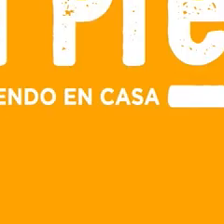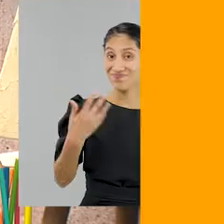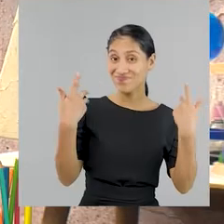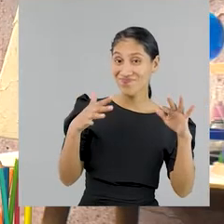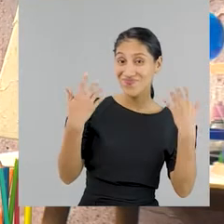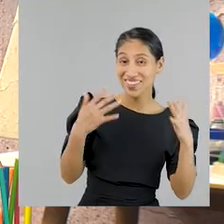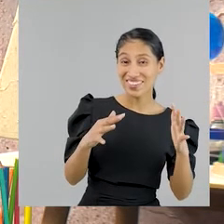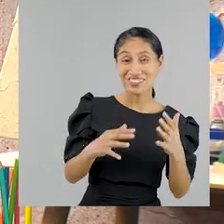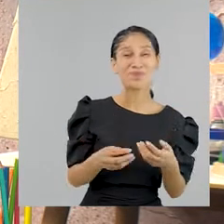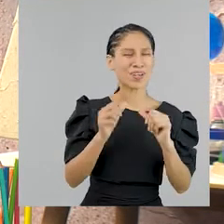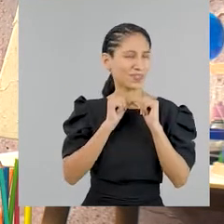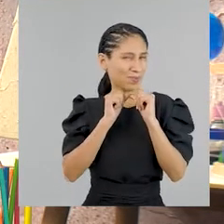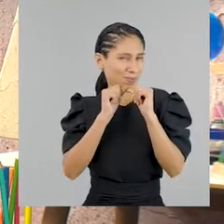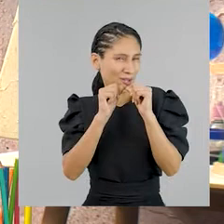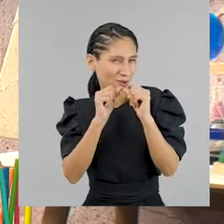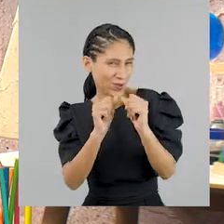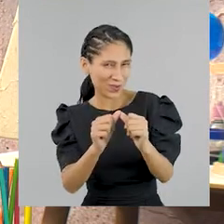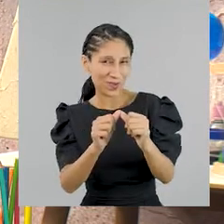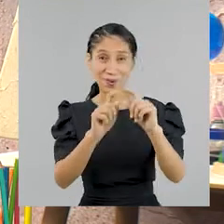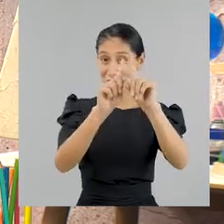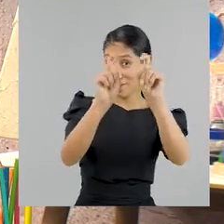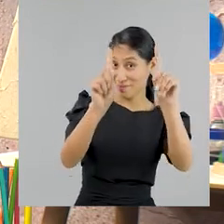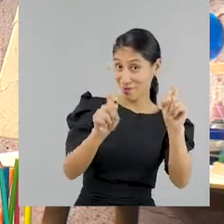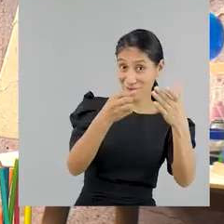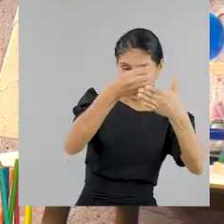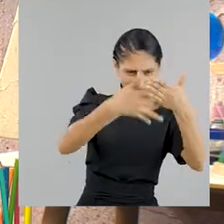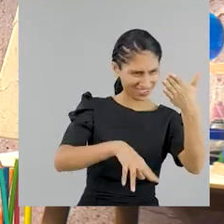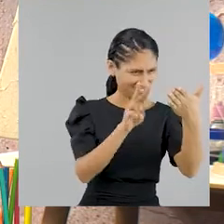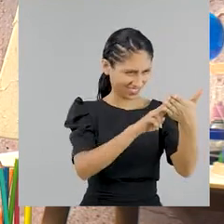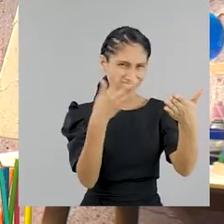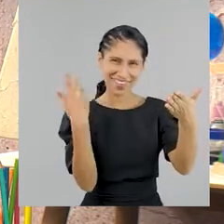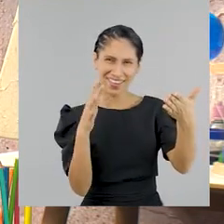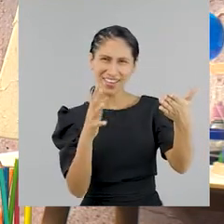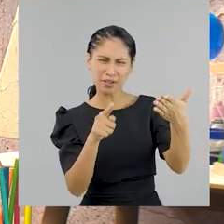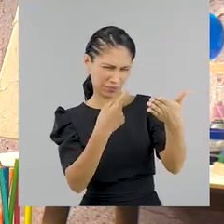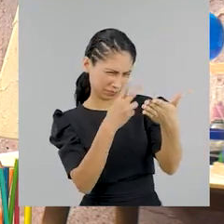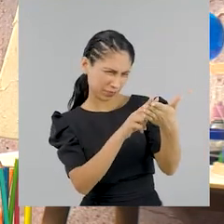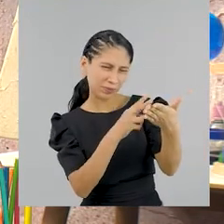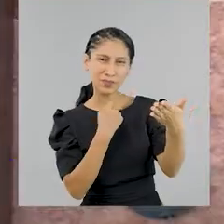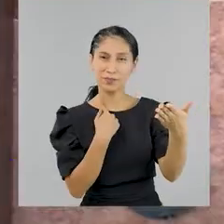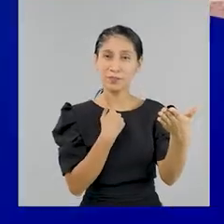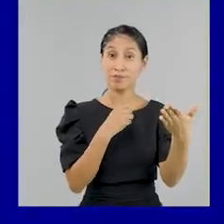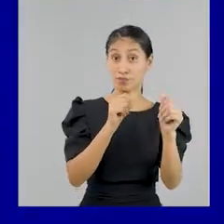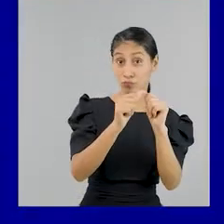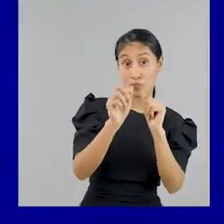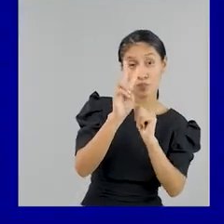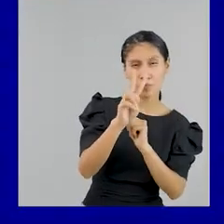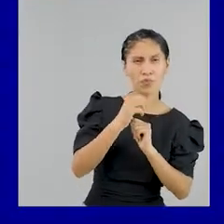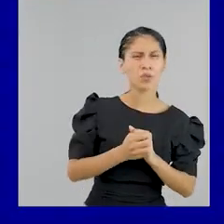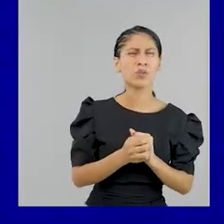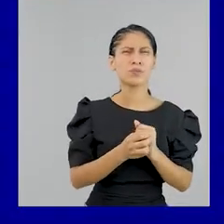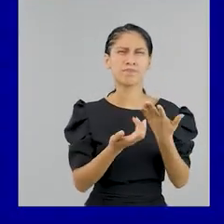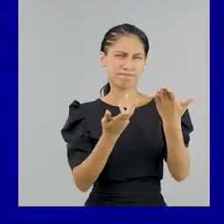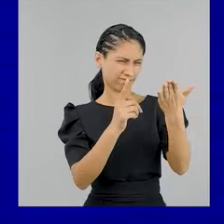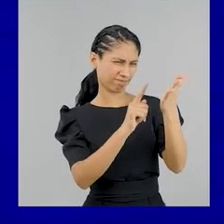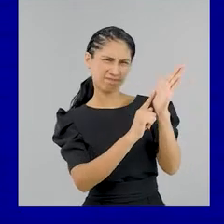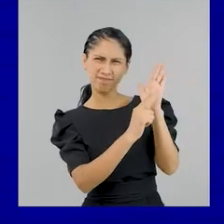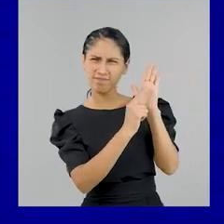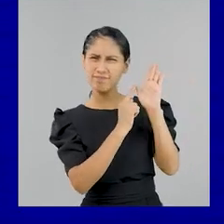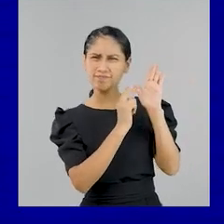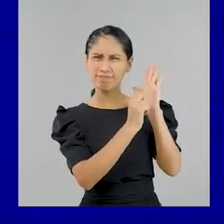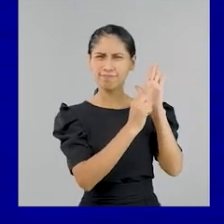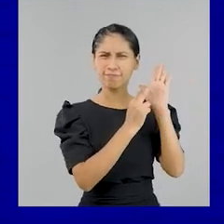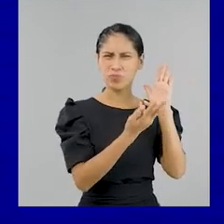Ya estamos aquí para continuar con las preguntas del texto leído. Vamos a ver entonces. 2. ¿Cuál es la intención